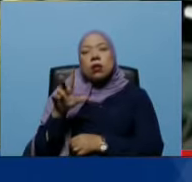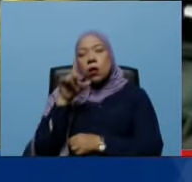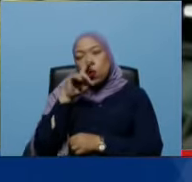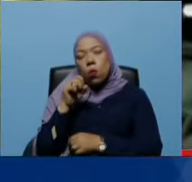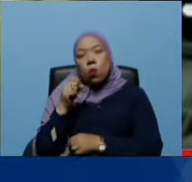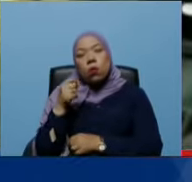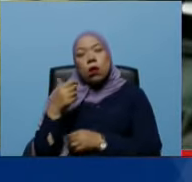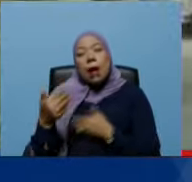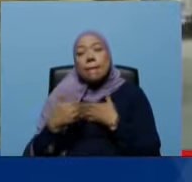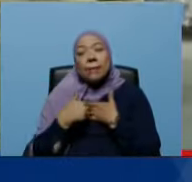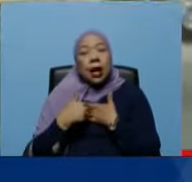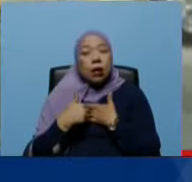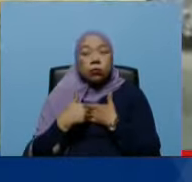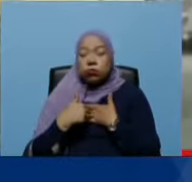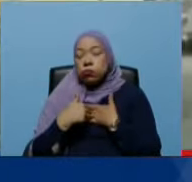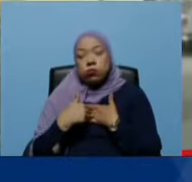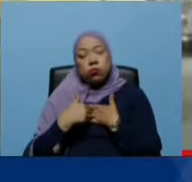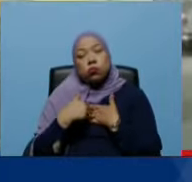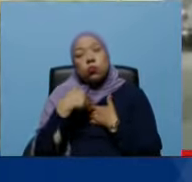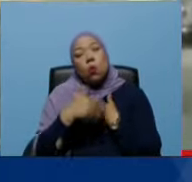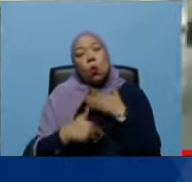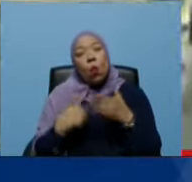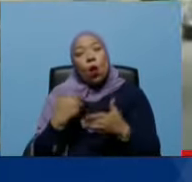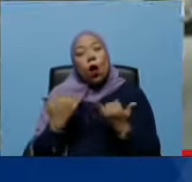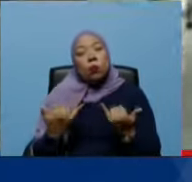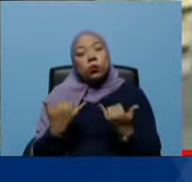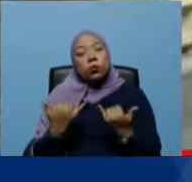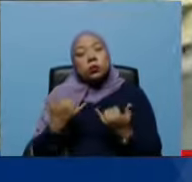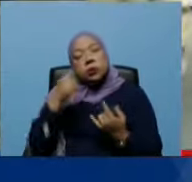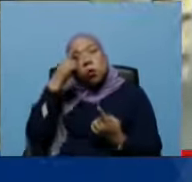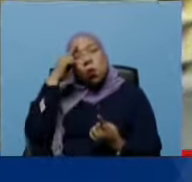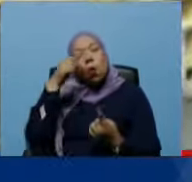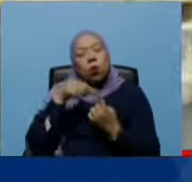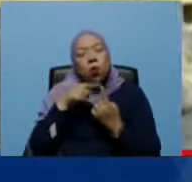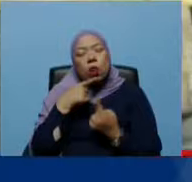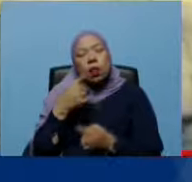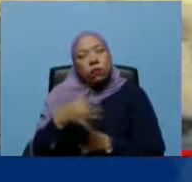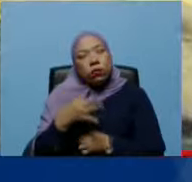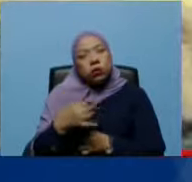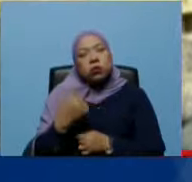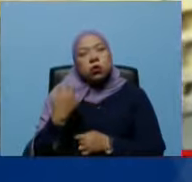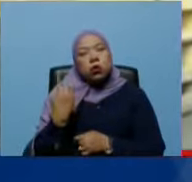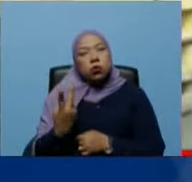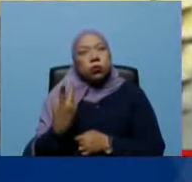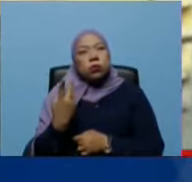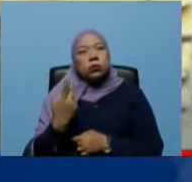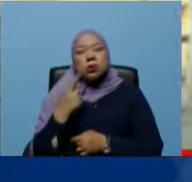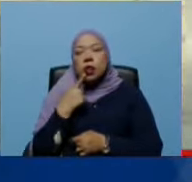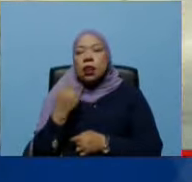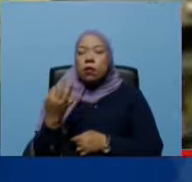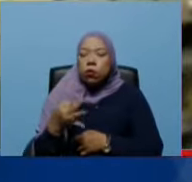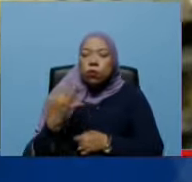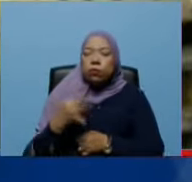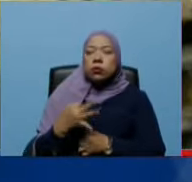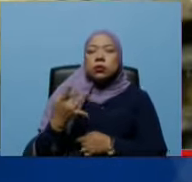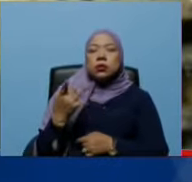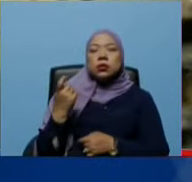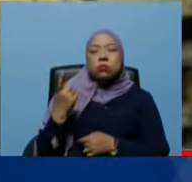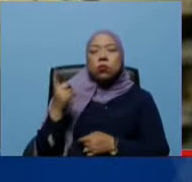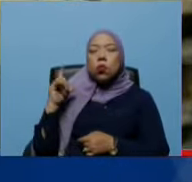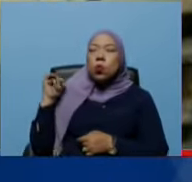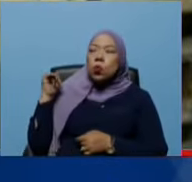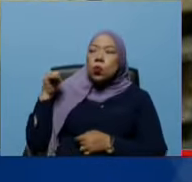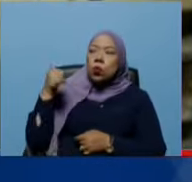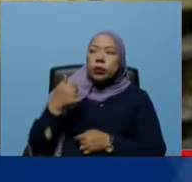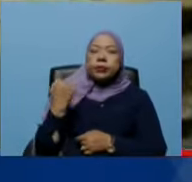con la línea parada y de verdad es un logro tener 2 coladas, porque de verdad teníamos bastante tiempo